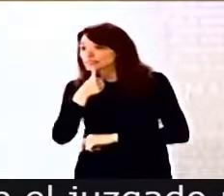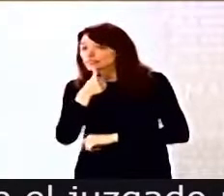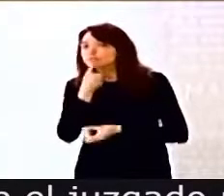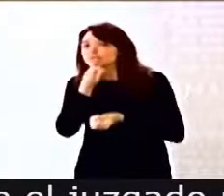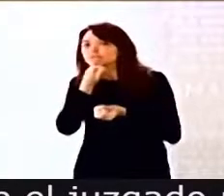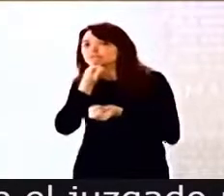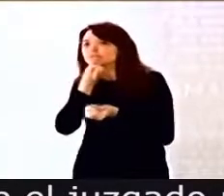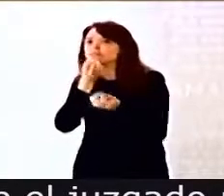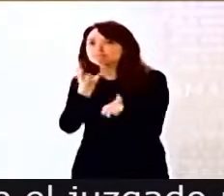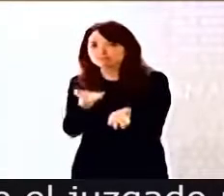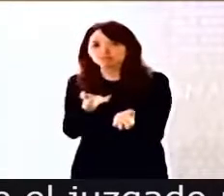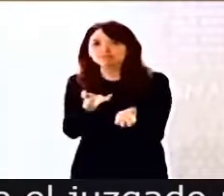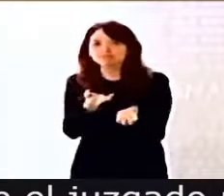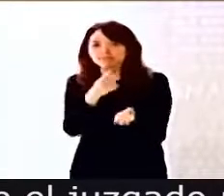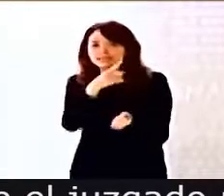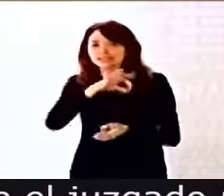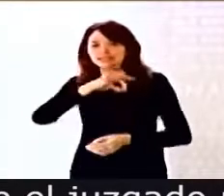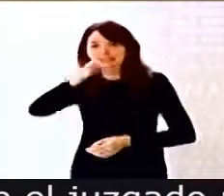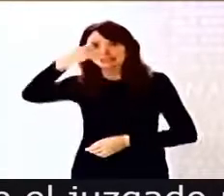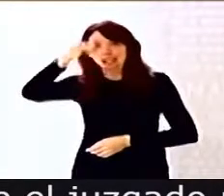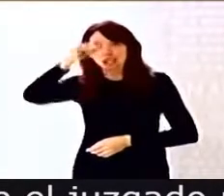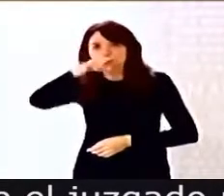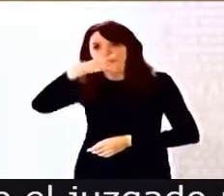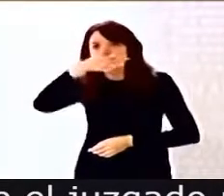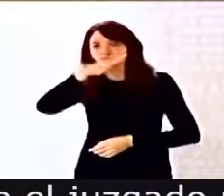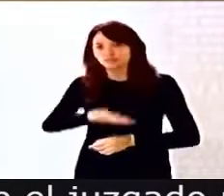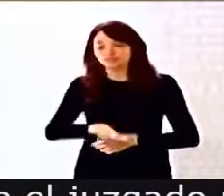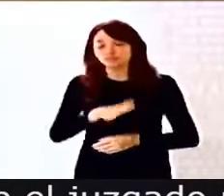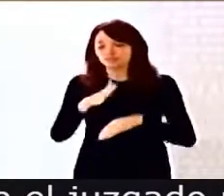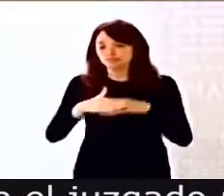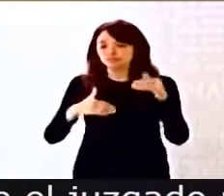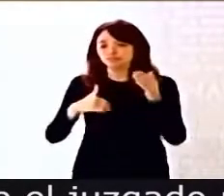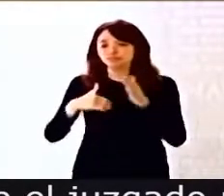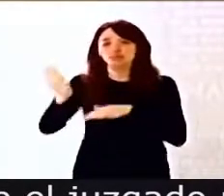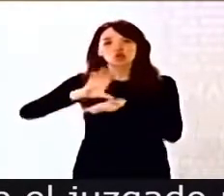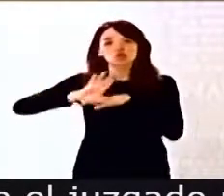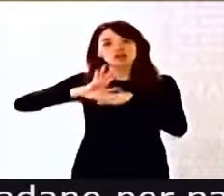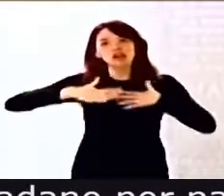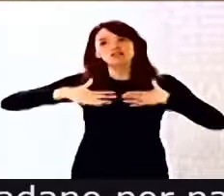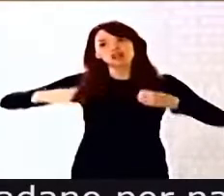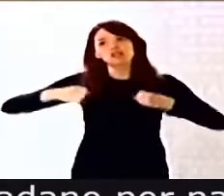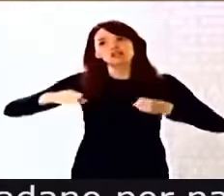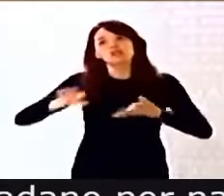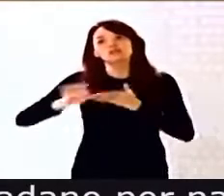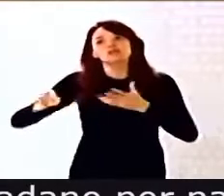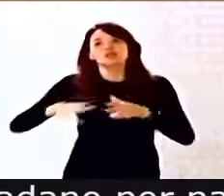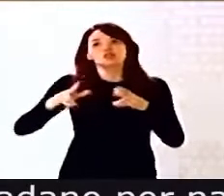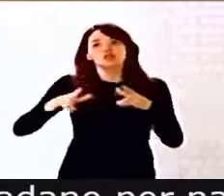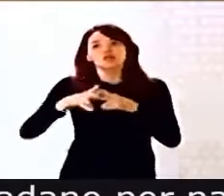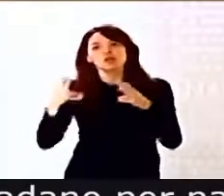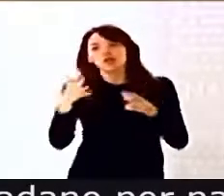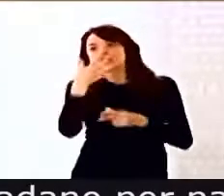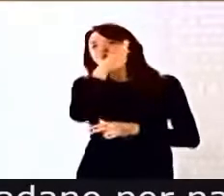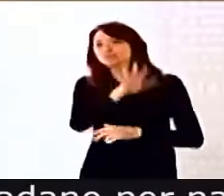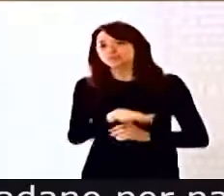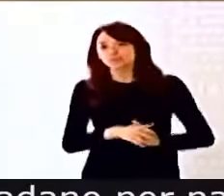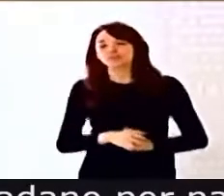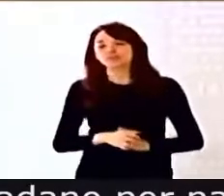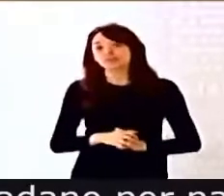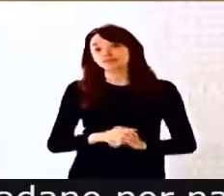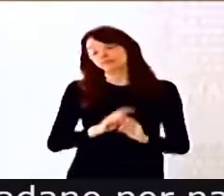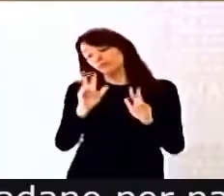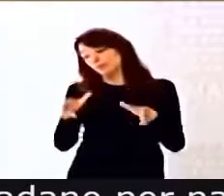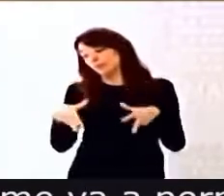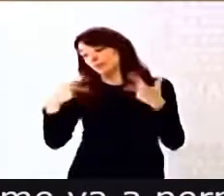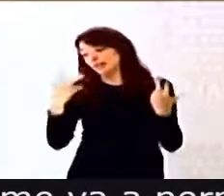a ese señor, a ese ciudadano, por parte de la Consejería de Sanidad y Servicios Sociales, y me va a permitir que